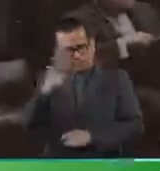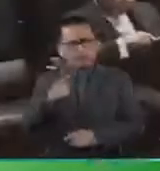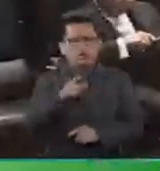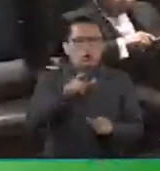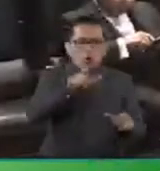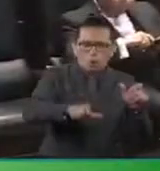usted